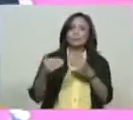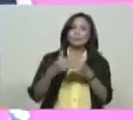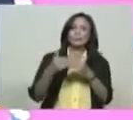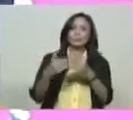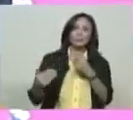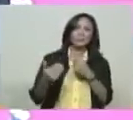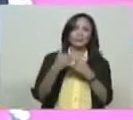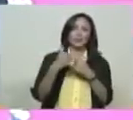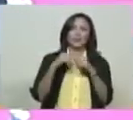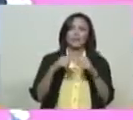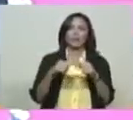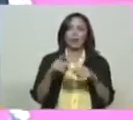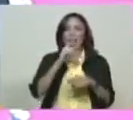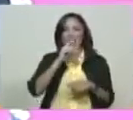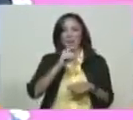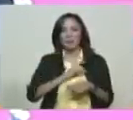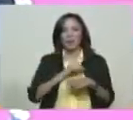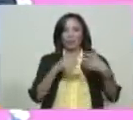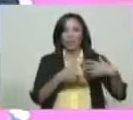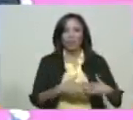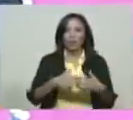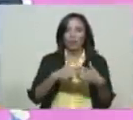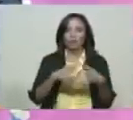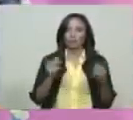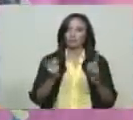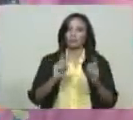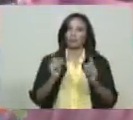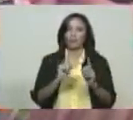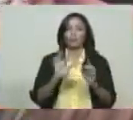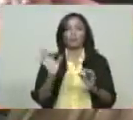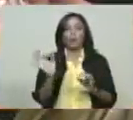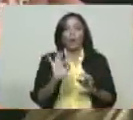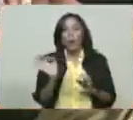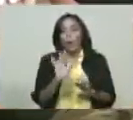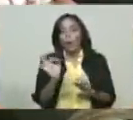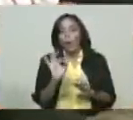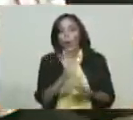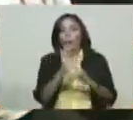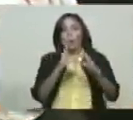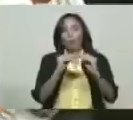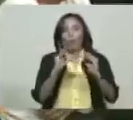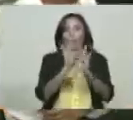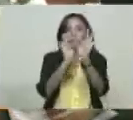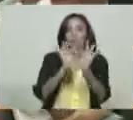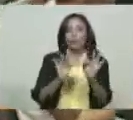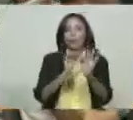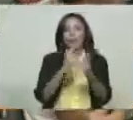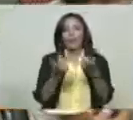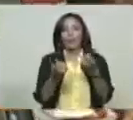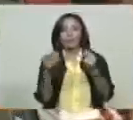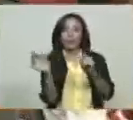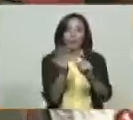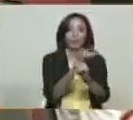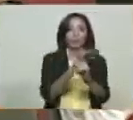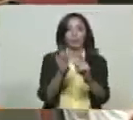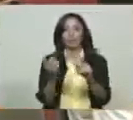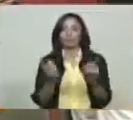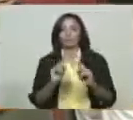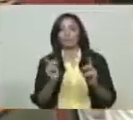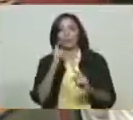permanente en los enemigos imperialistas o en sus medios de comunicación y sus aparatos de manipulación mundial.